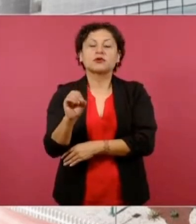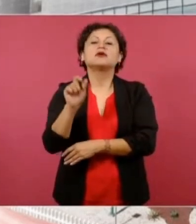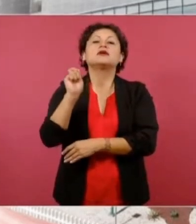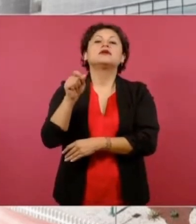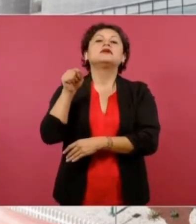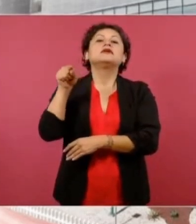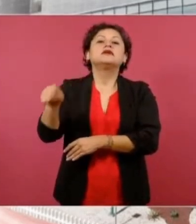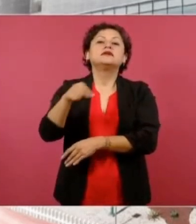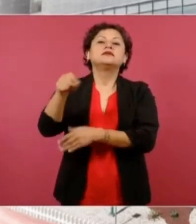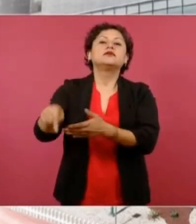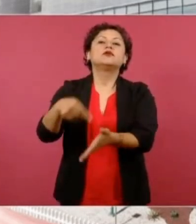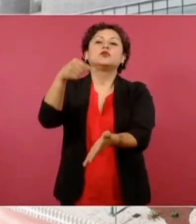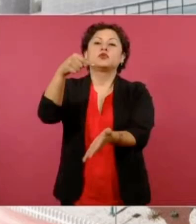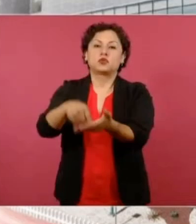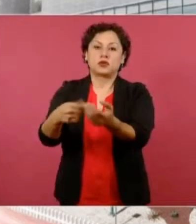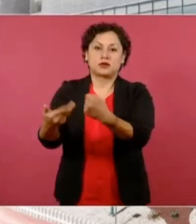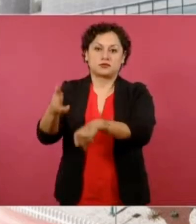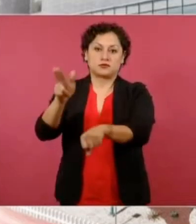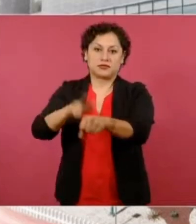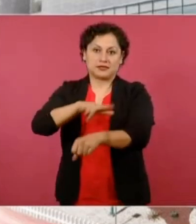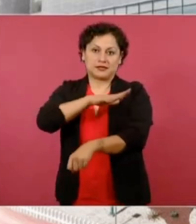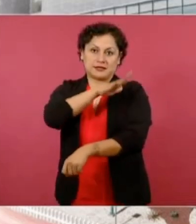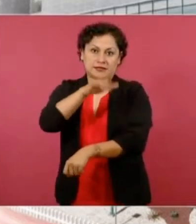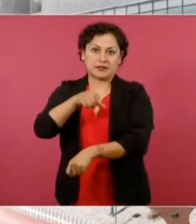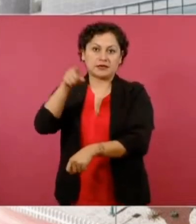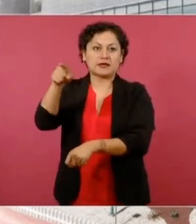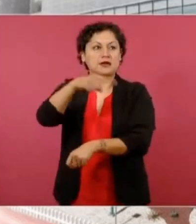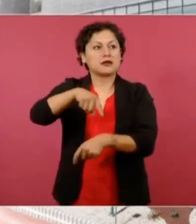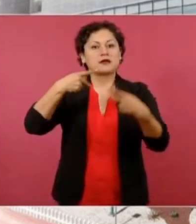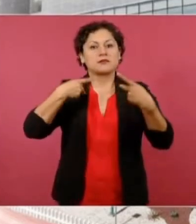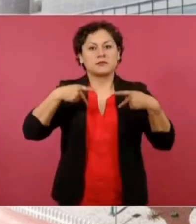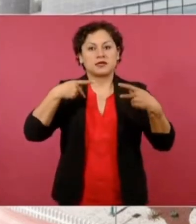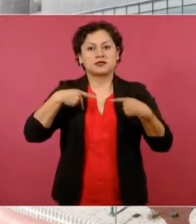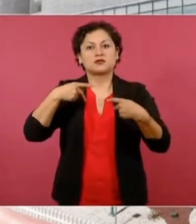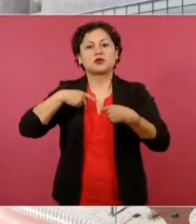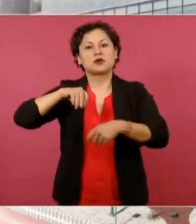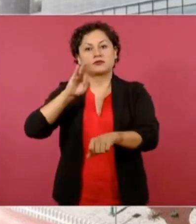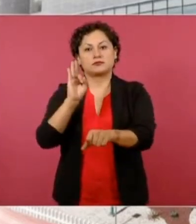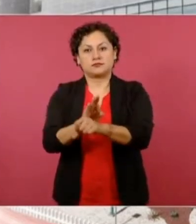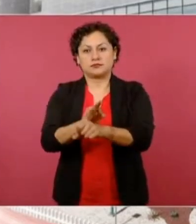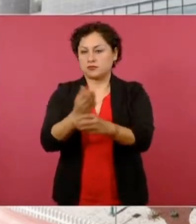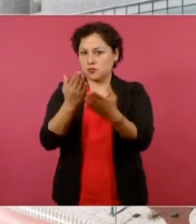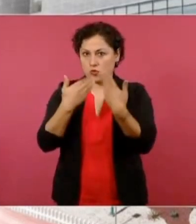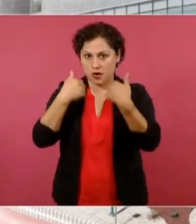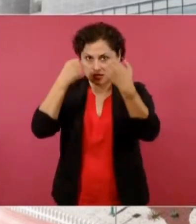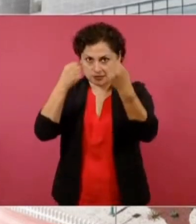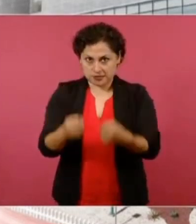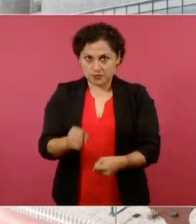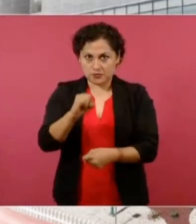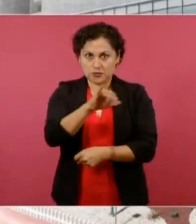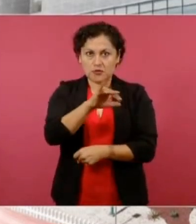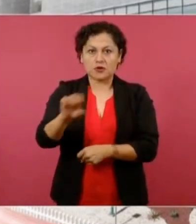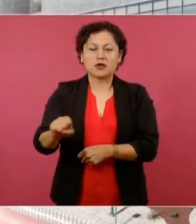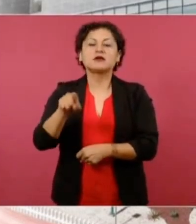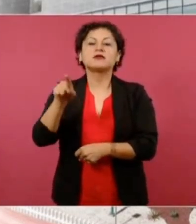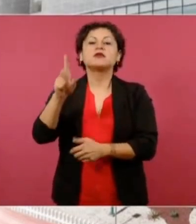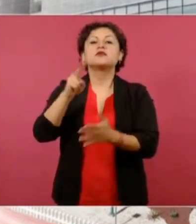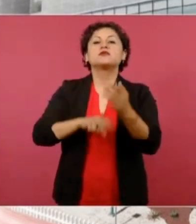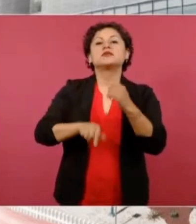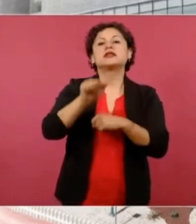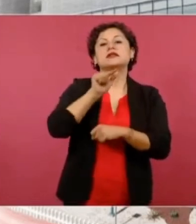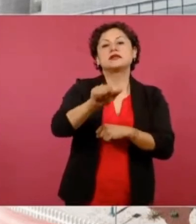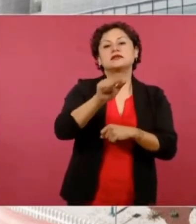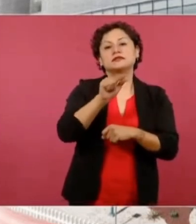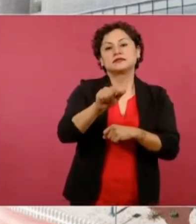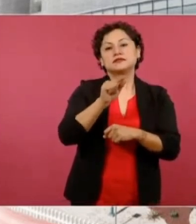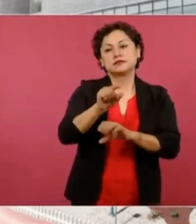del actual Hospital General de Pachuca para personas sin seguridad social. Esto inició en 2007, su construcción con recursos del Seguro Popular,